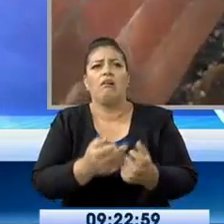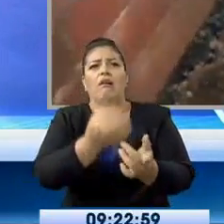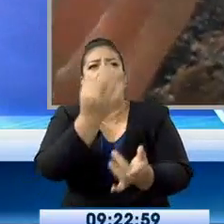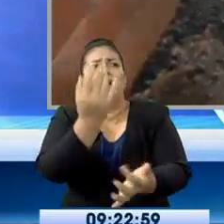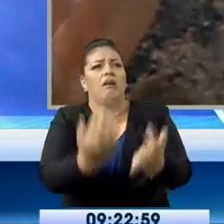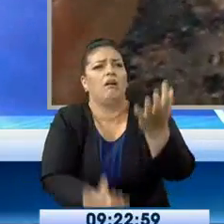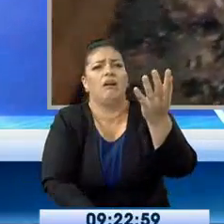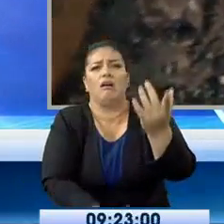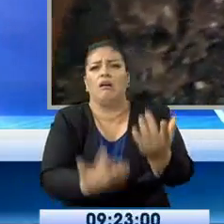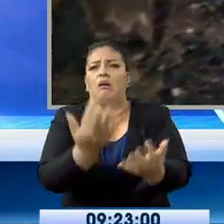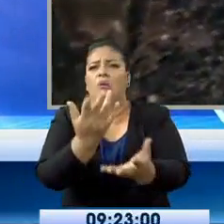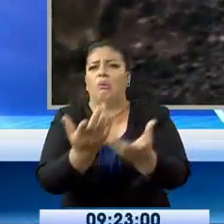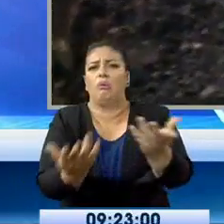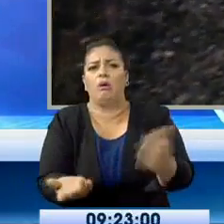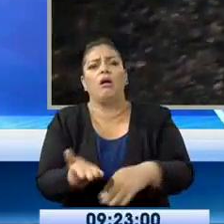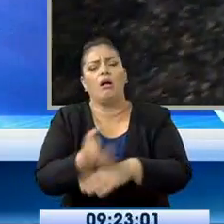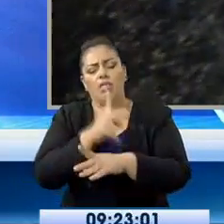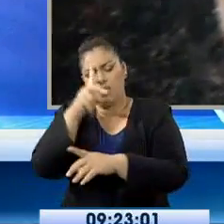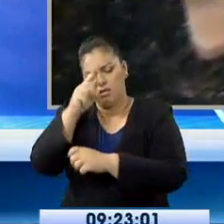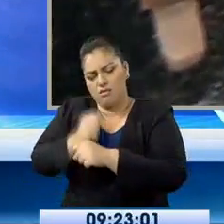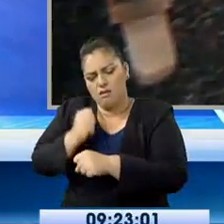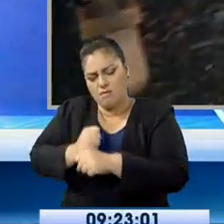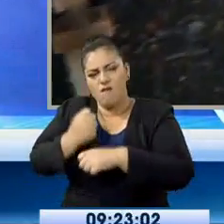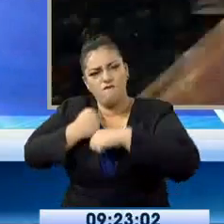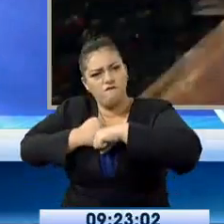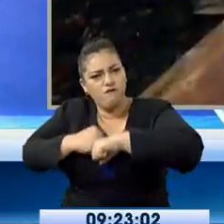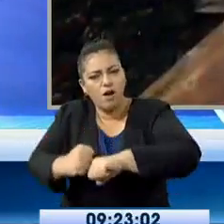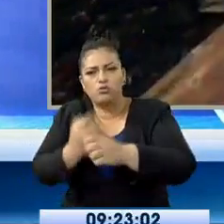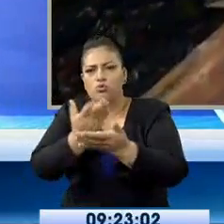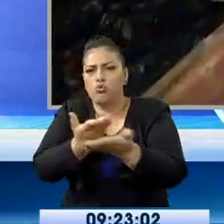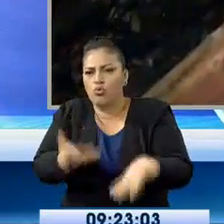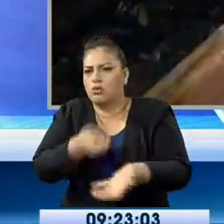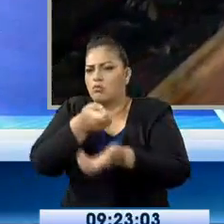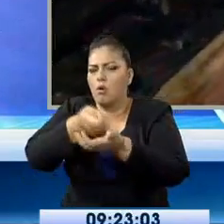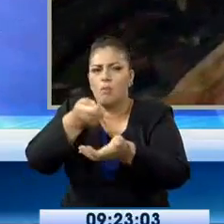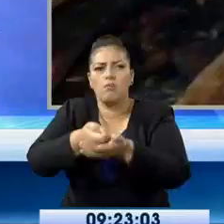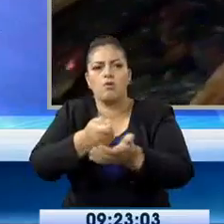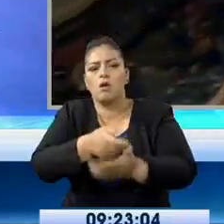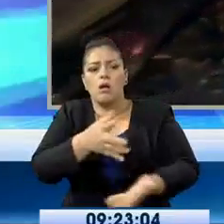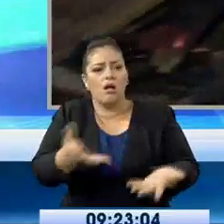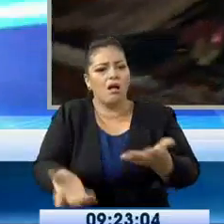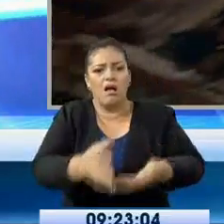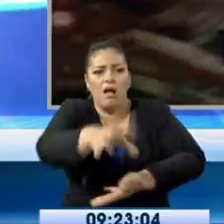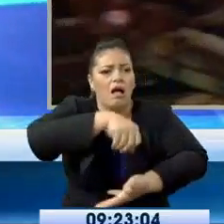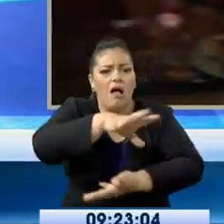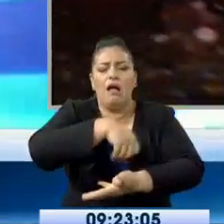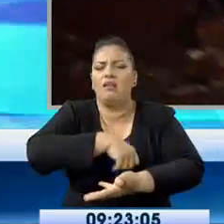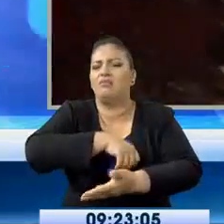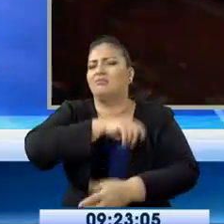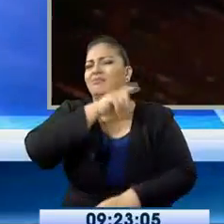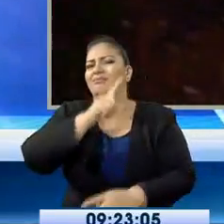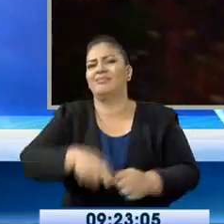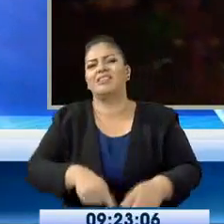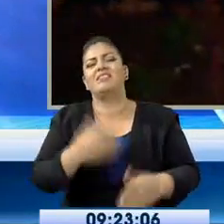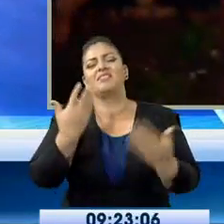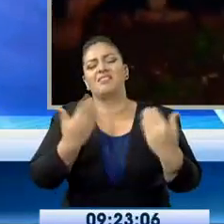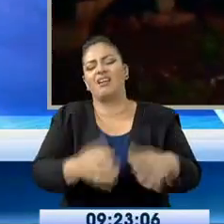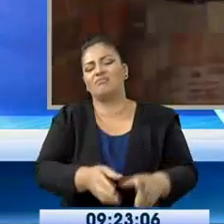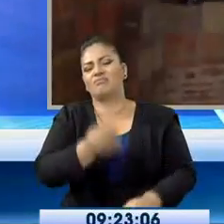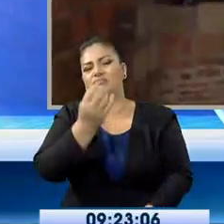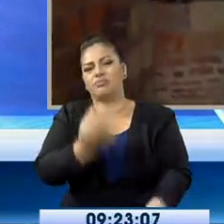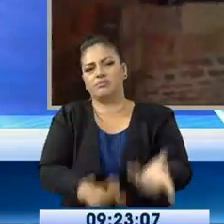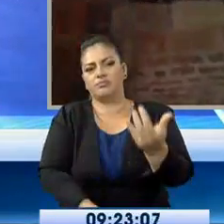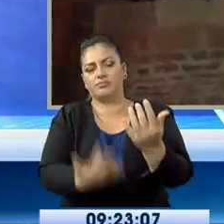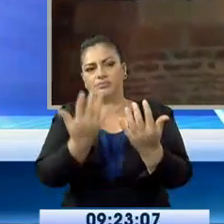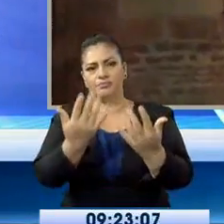Lo que había ganado con mi esfuerzo trabajando, pero ya no pude hacer nada. Entonces, como podemos observar en este momento, ya